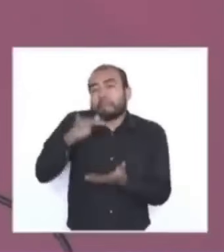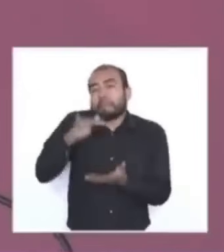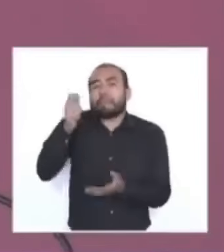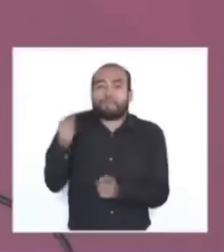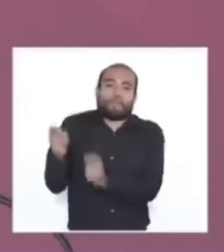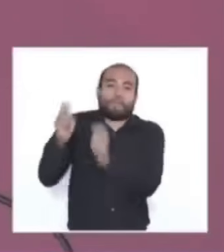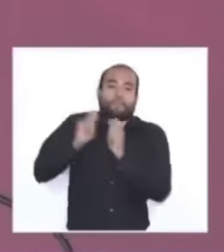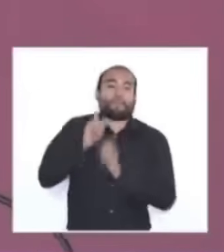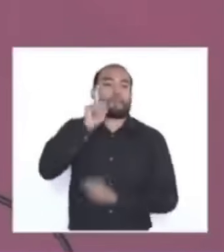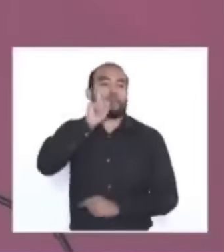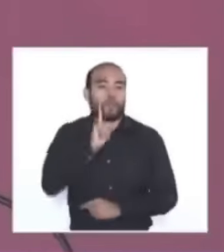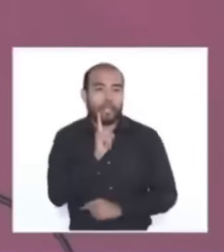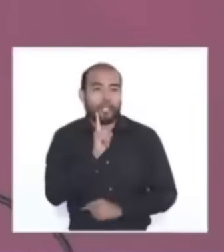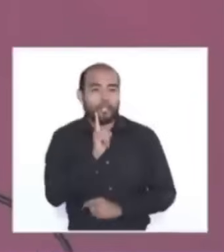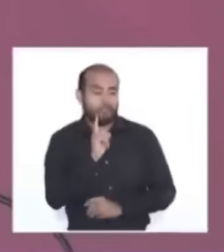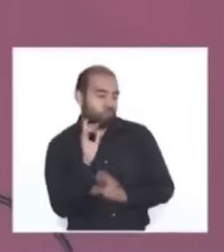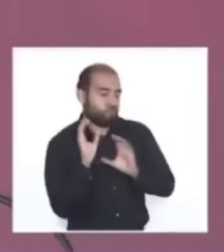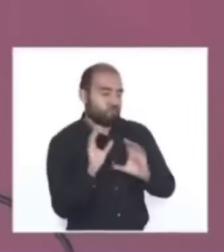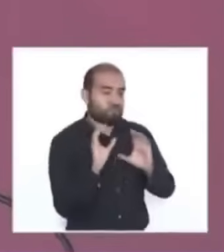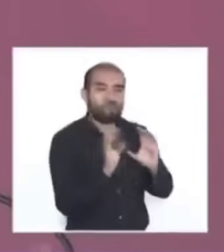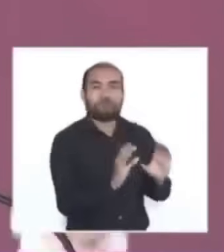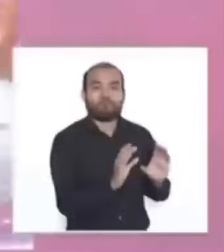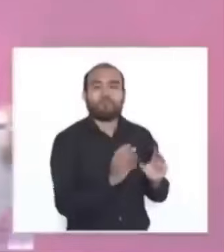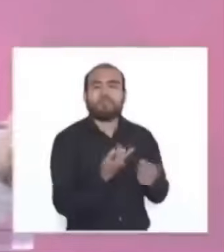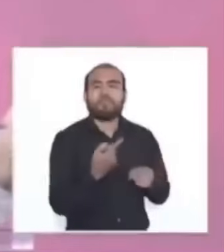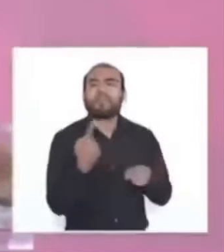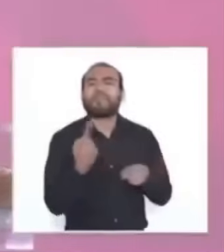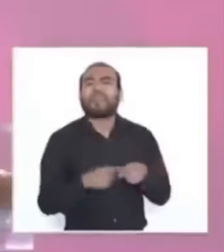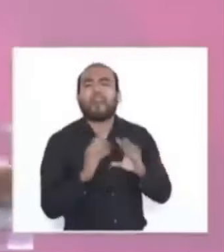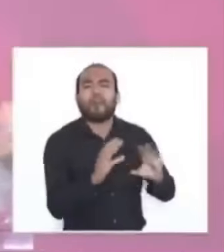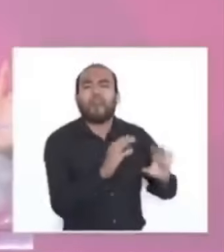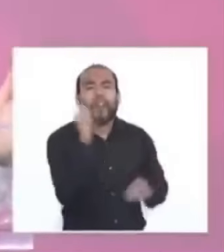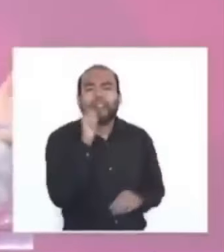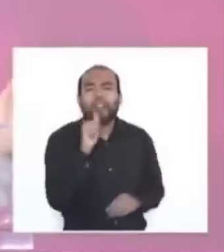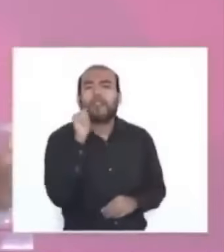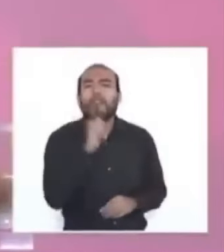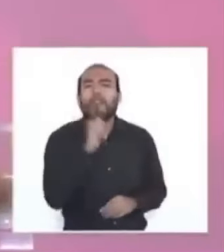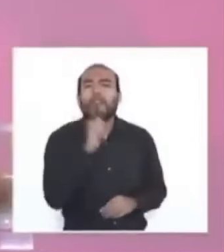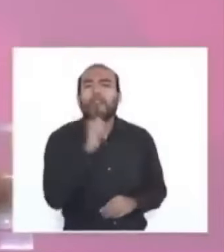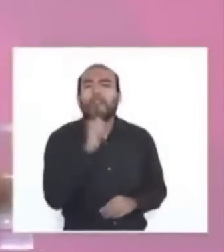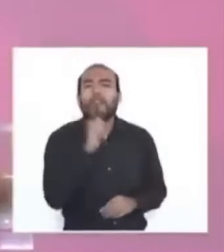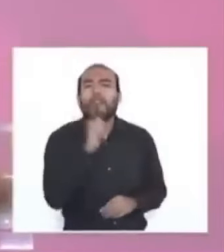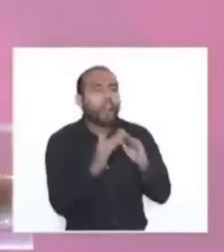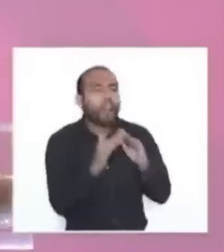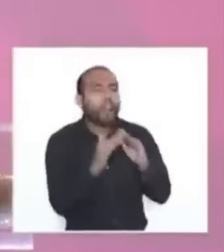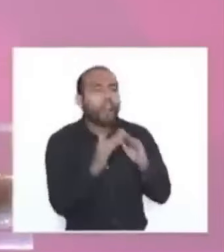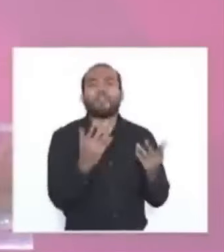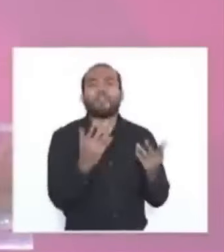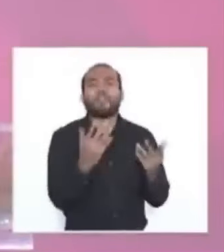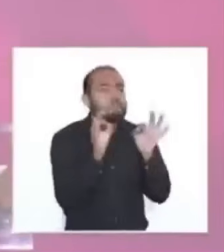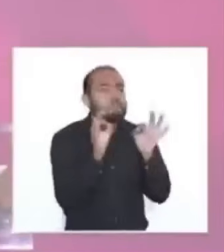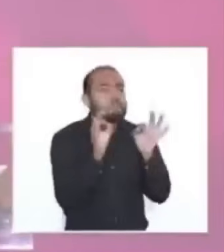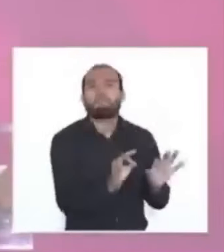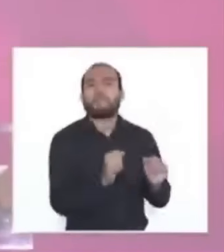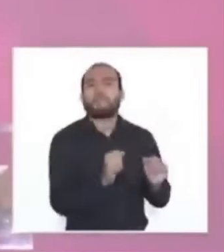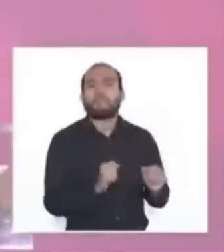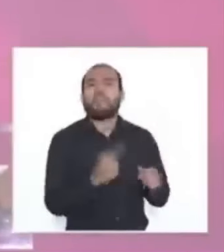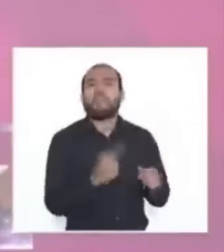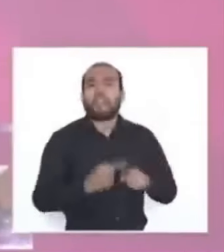cuidado. ¿Quiénes somos las que cuidamos siempre que nuestra casa, nuestro hogar esté bien?